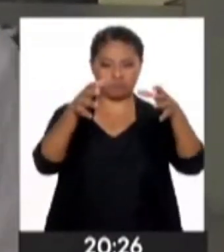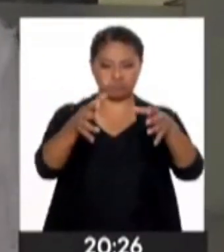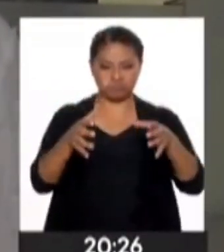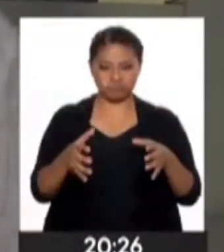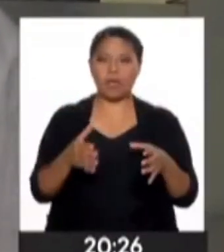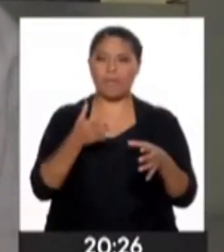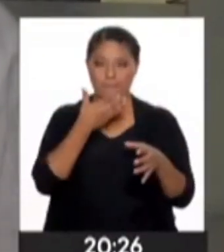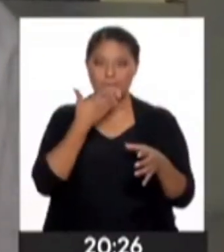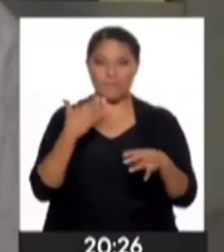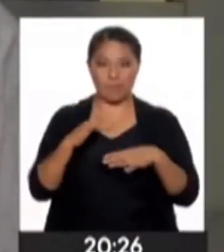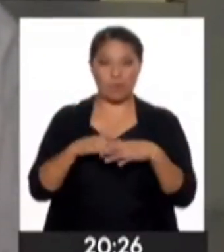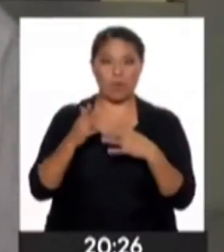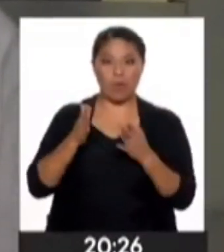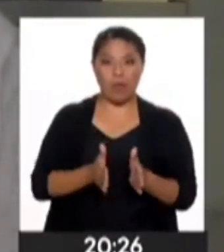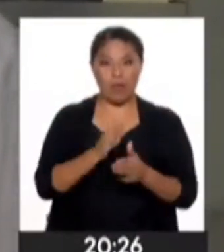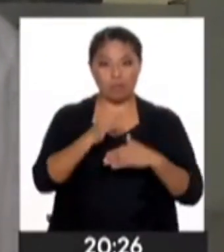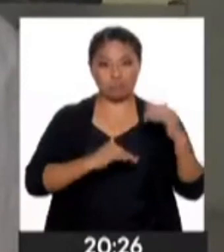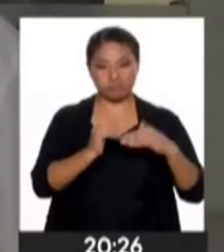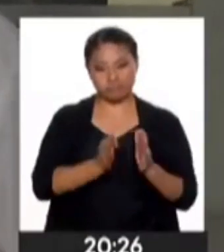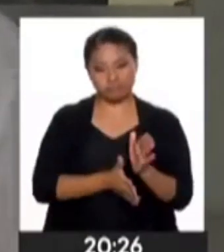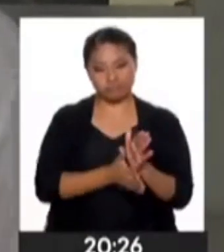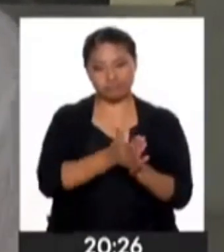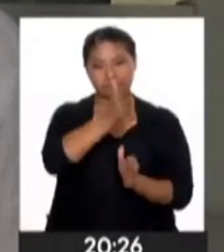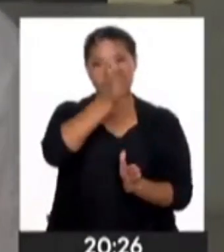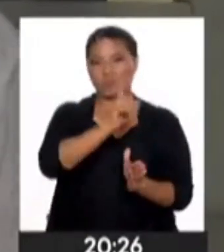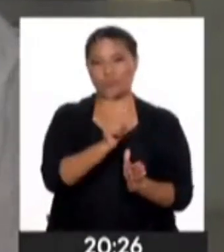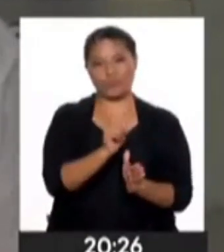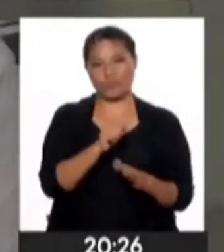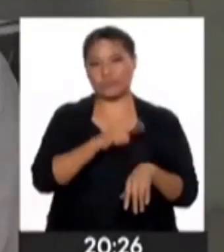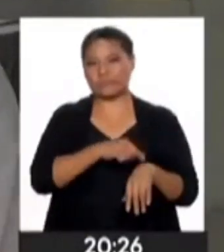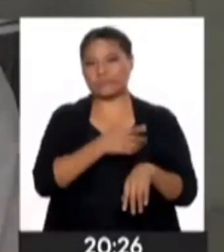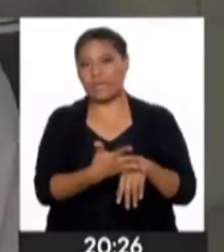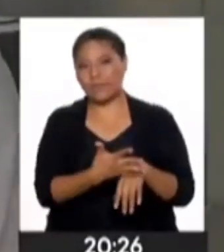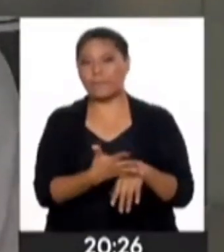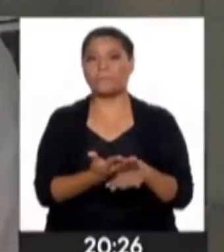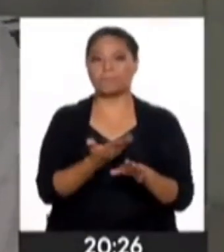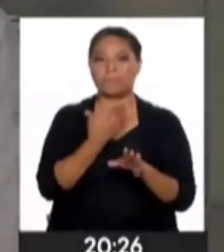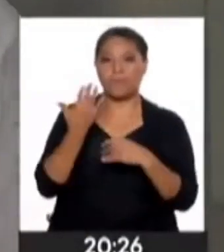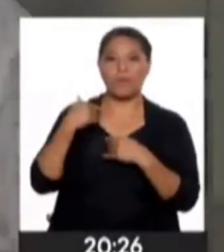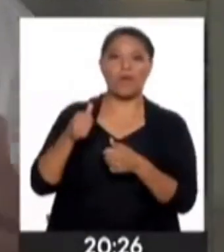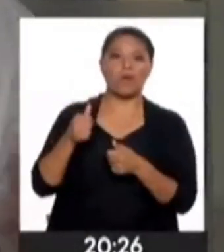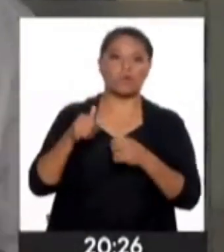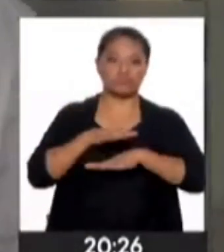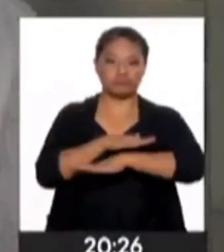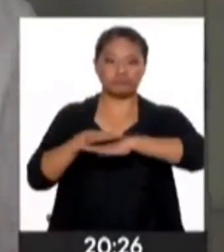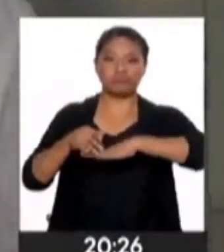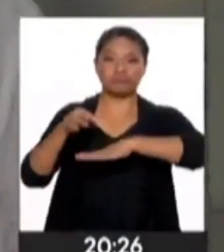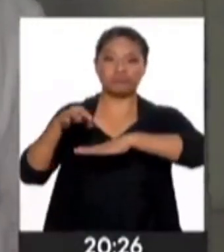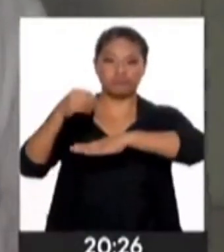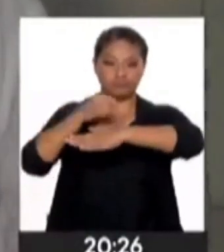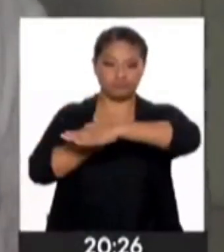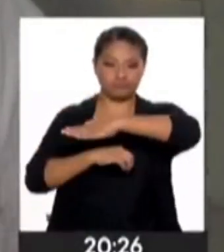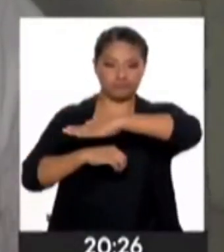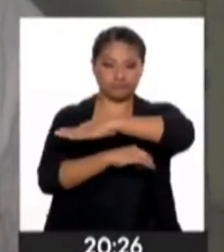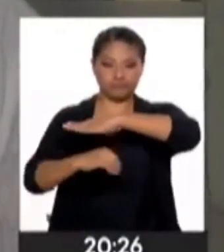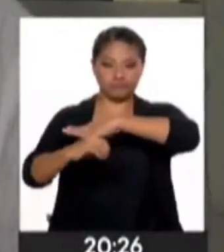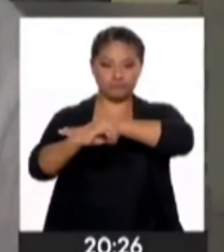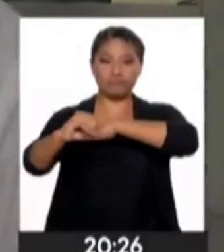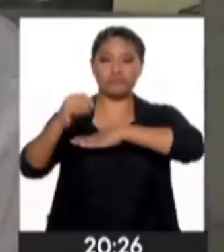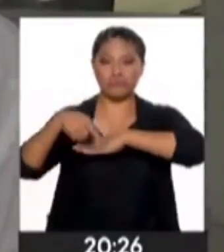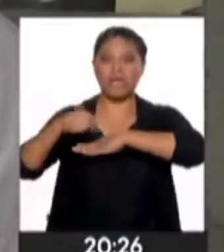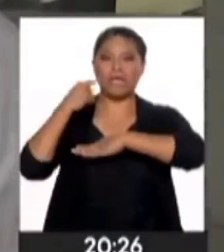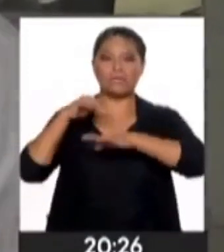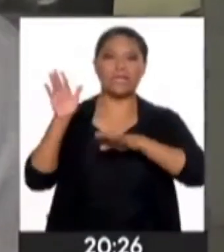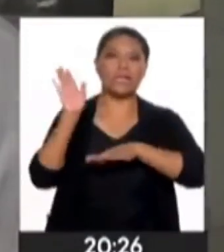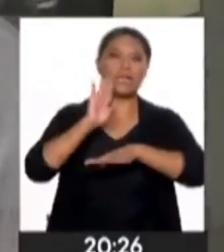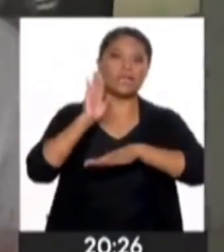de contención, porque eso tomaría mucho más tiempo. Pueden hacer la limpieza de drenes, la limpieza de los canales de